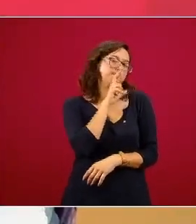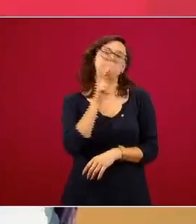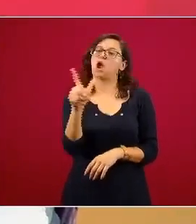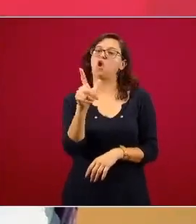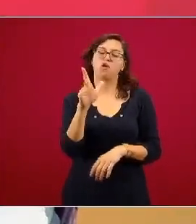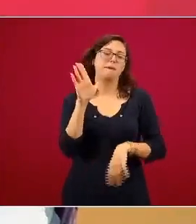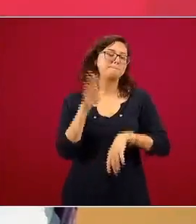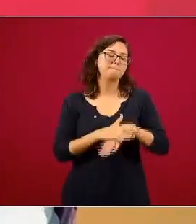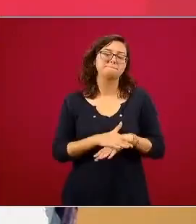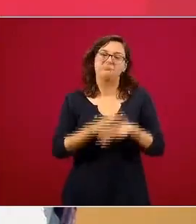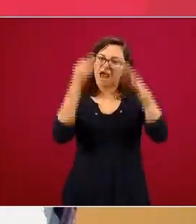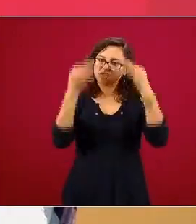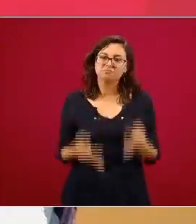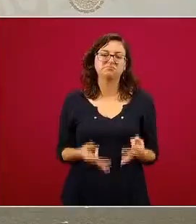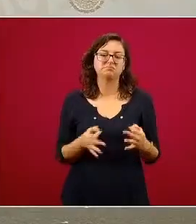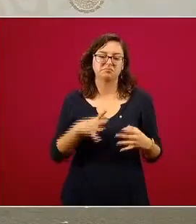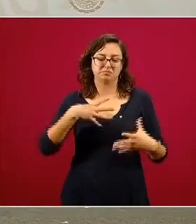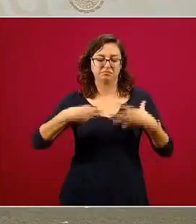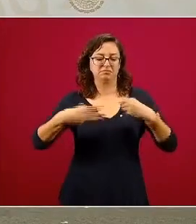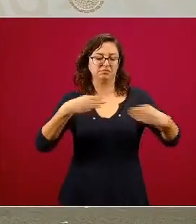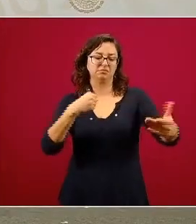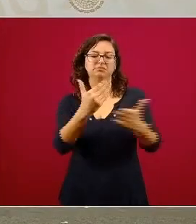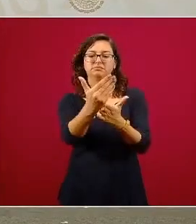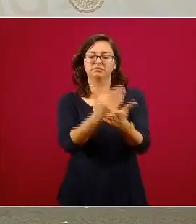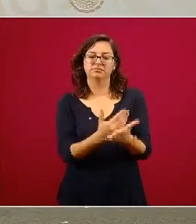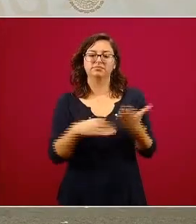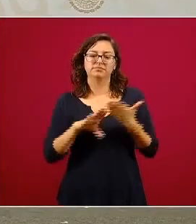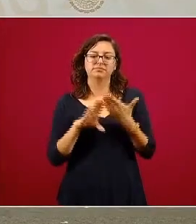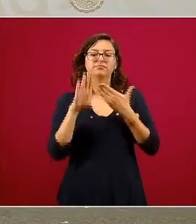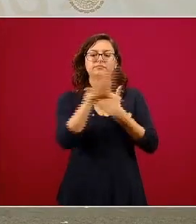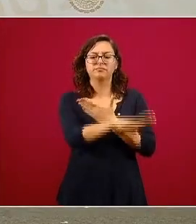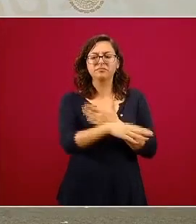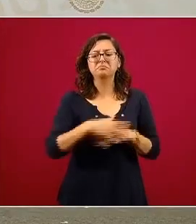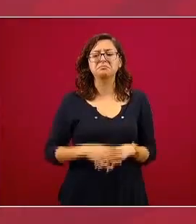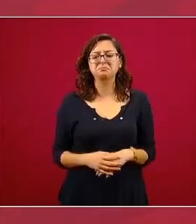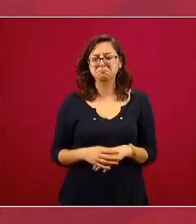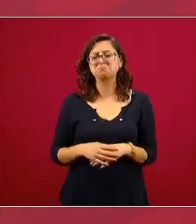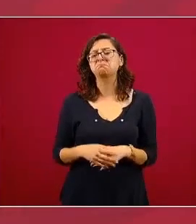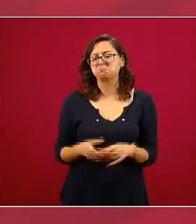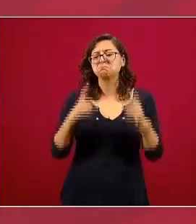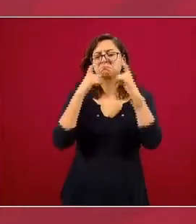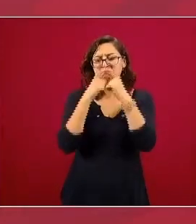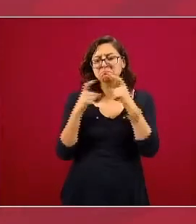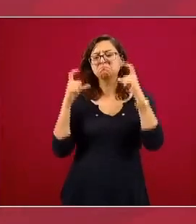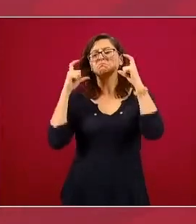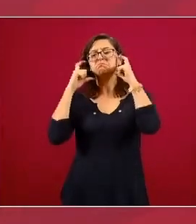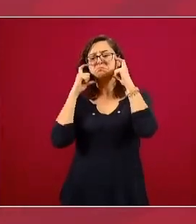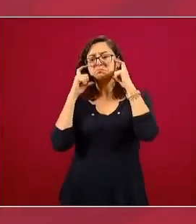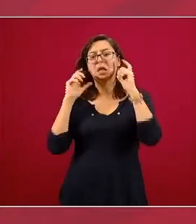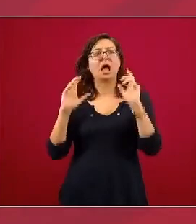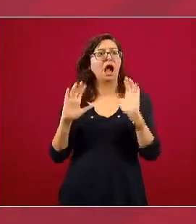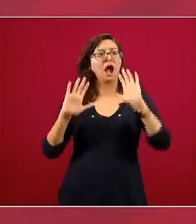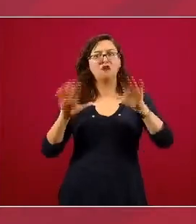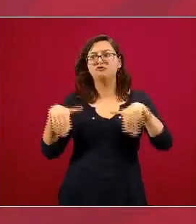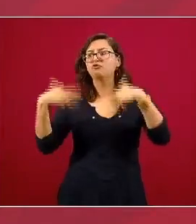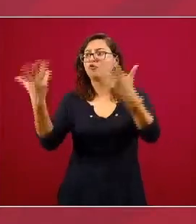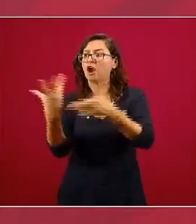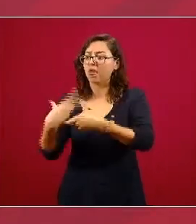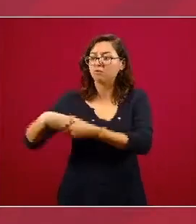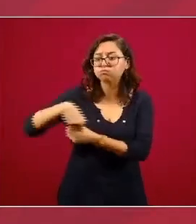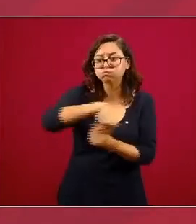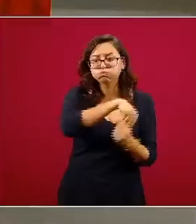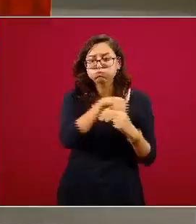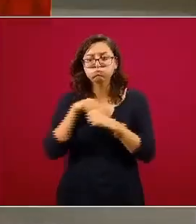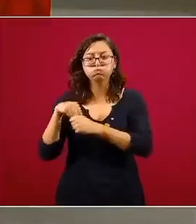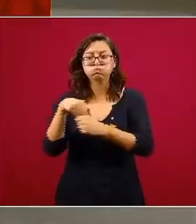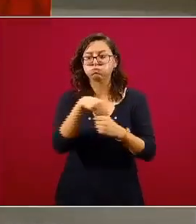mayor eficiencia a disminuir la transmisión, y claro, el uso de las mascarillas precisamente cuando estemos en lugares concurridos